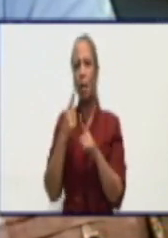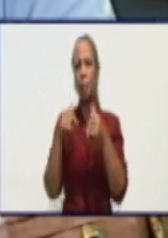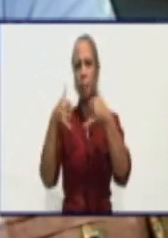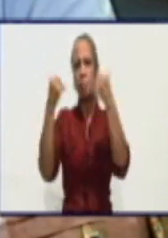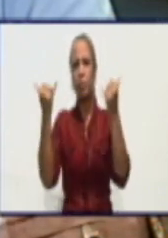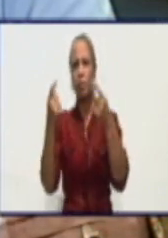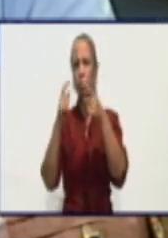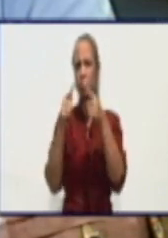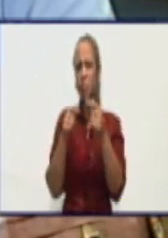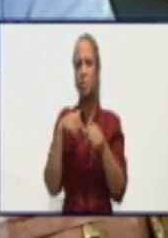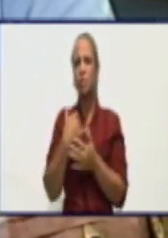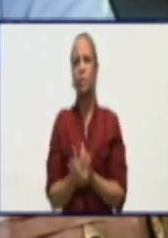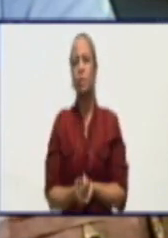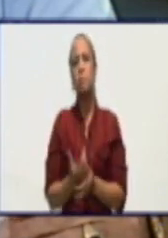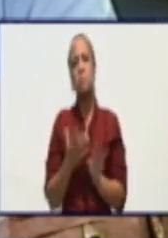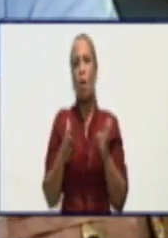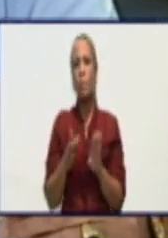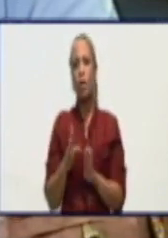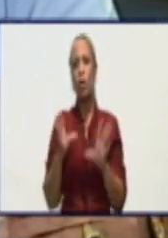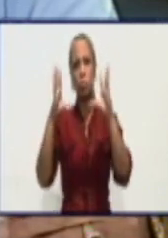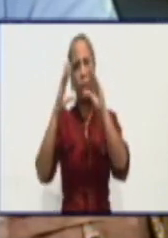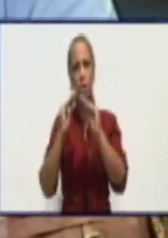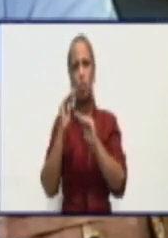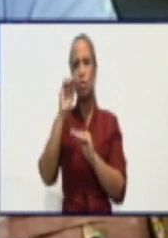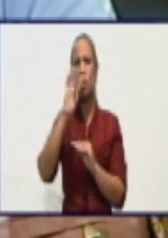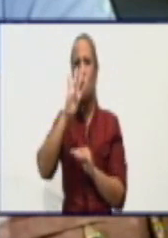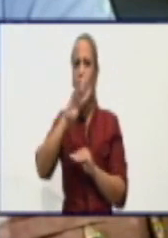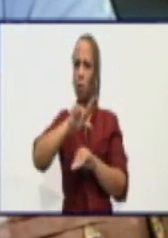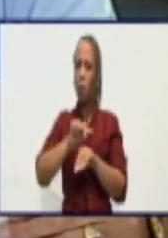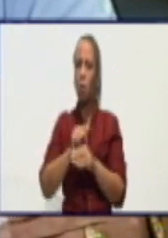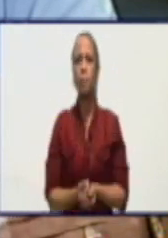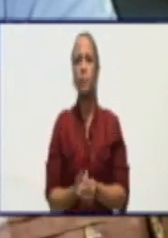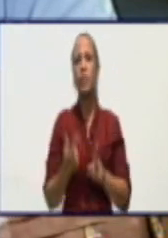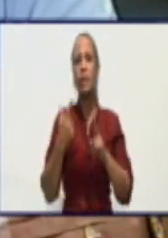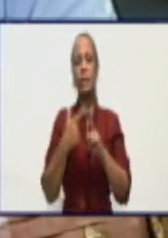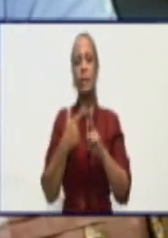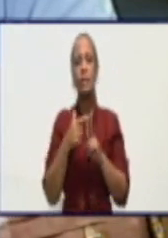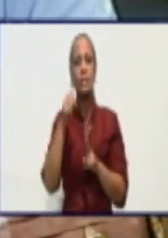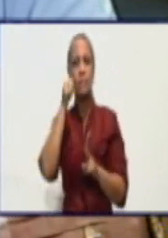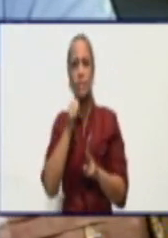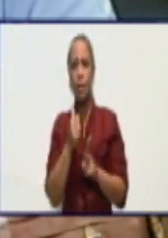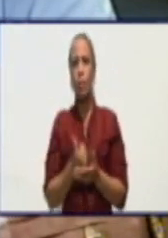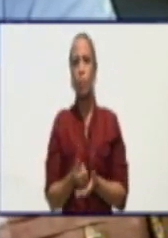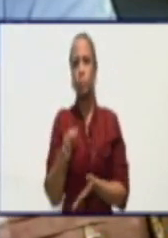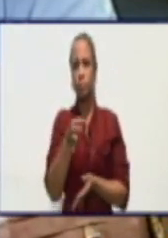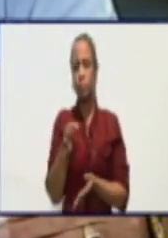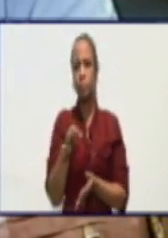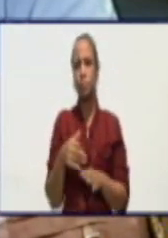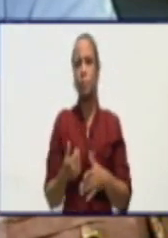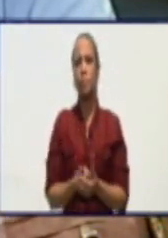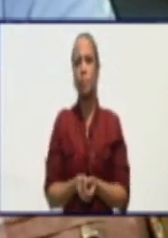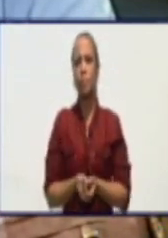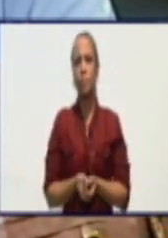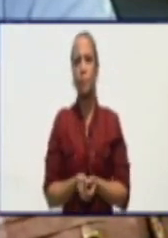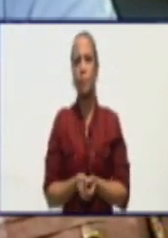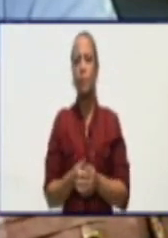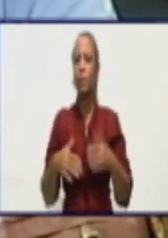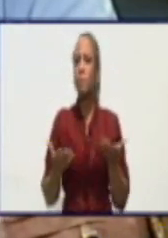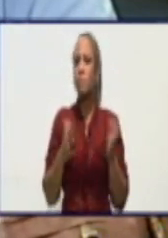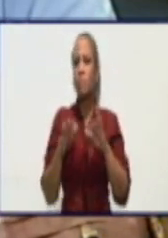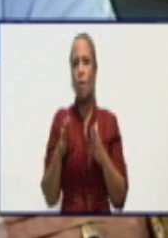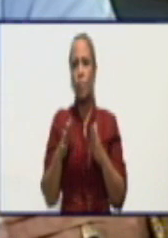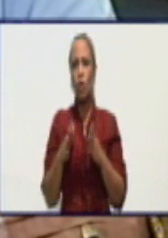duró unas 4 horas su reparación. El sábado, en el circuito pretensado de Bayamo, por un cortocircuito de equipo medida, que alrededor